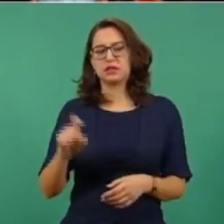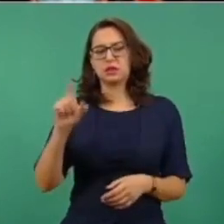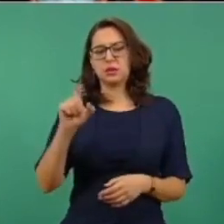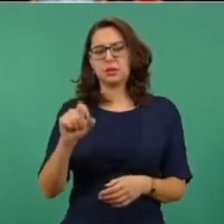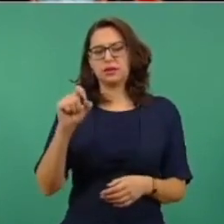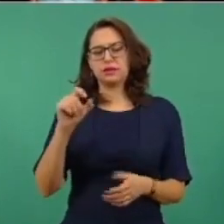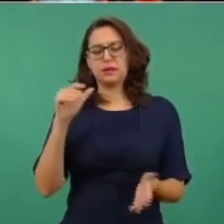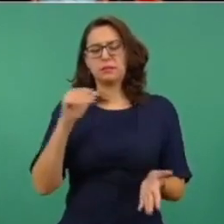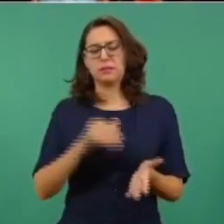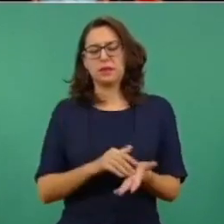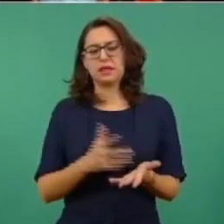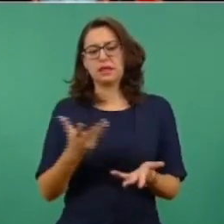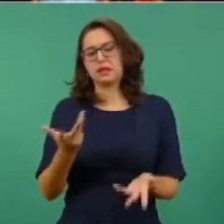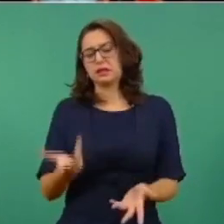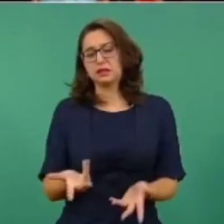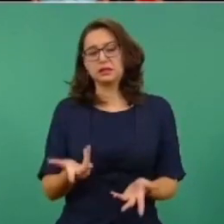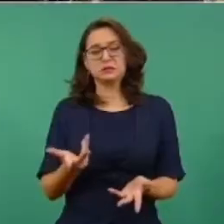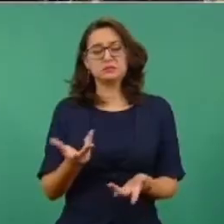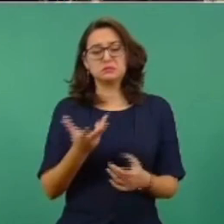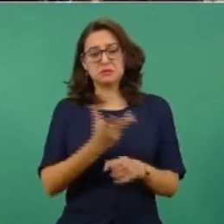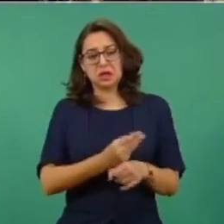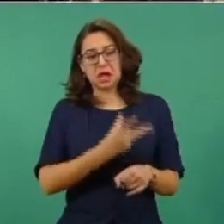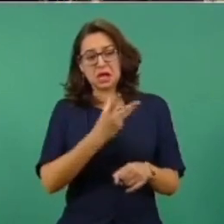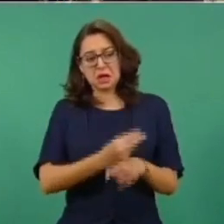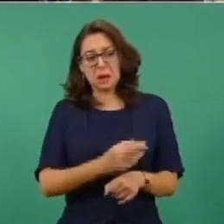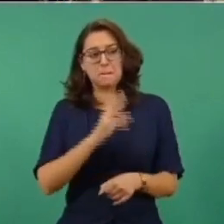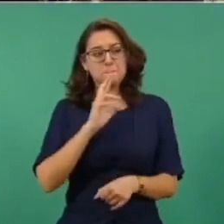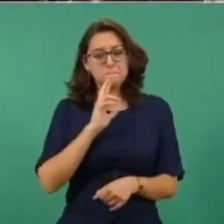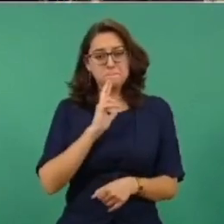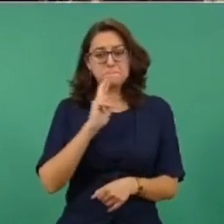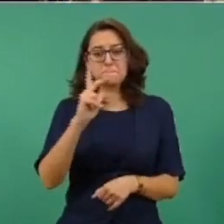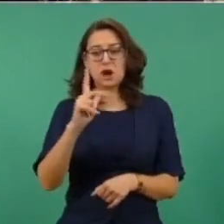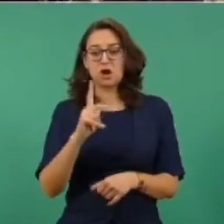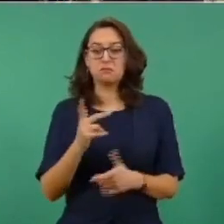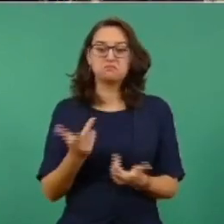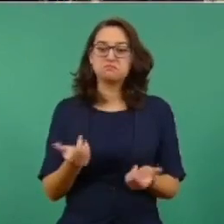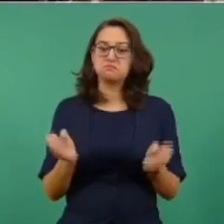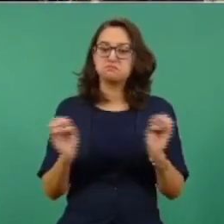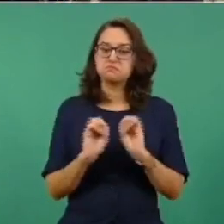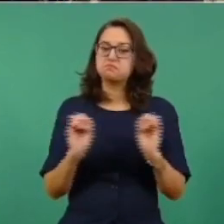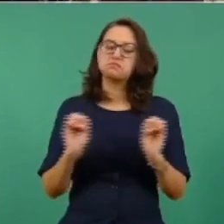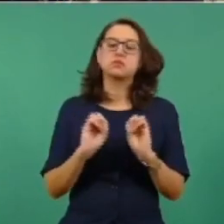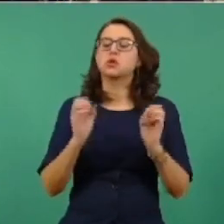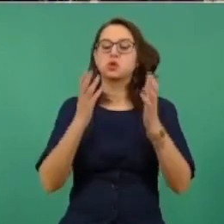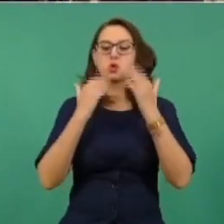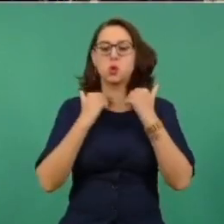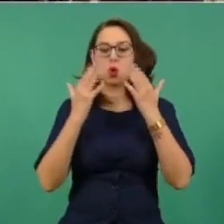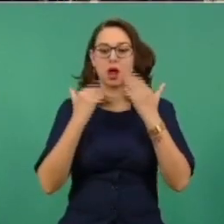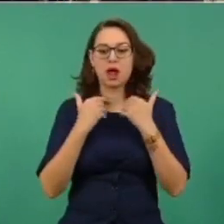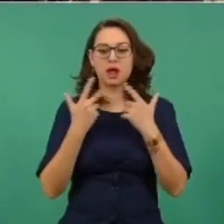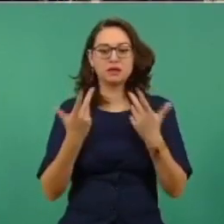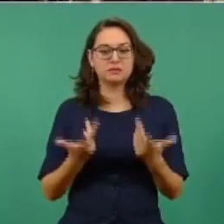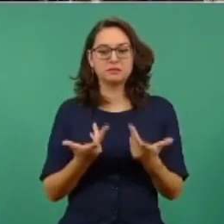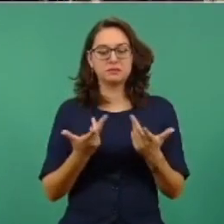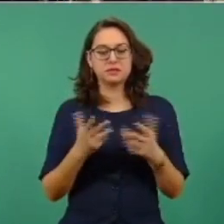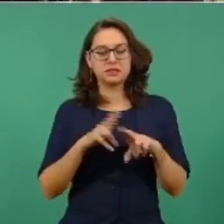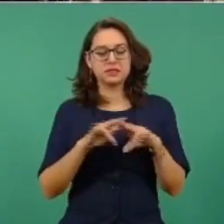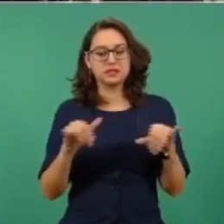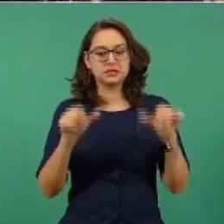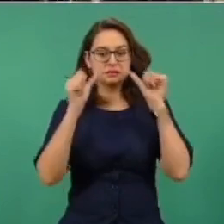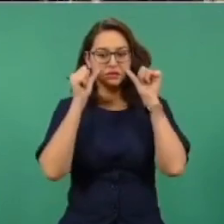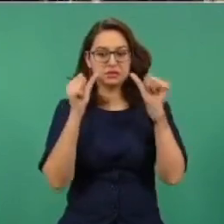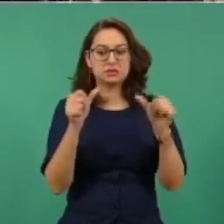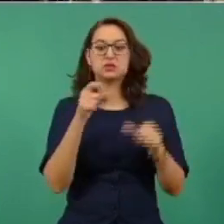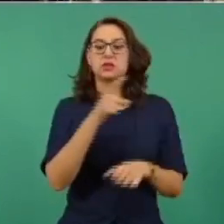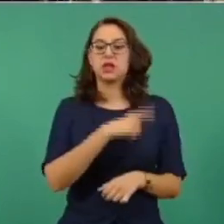mejora, ni tampoco ninguna respuesta a los actuales trabajadores, que la verdad están